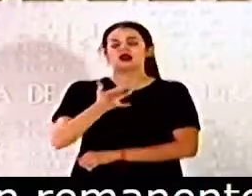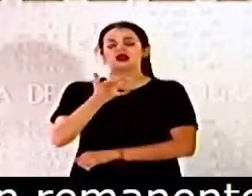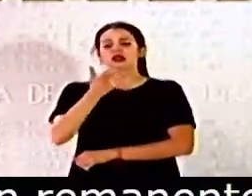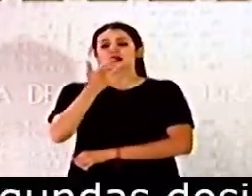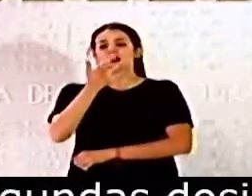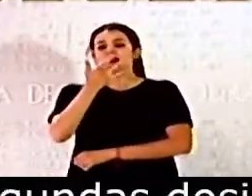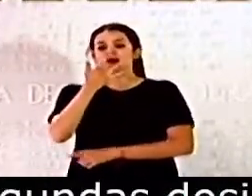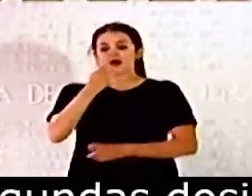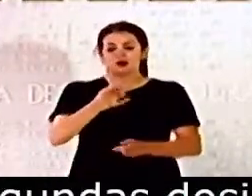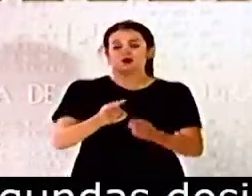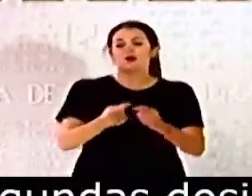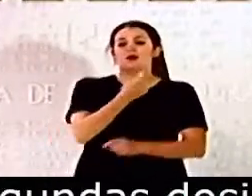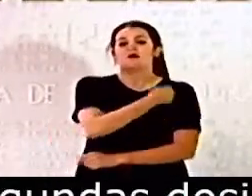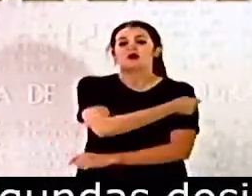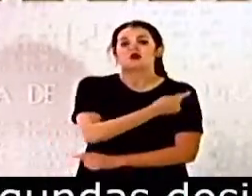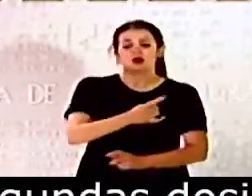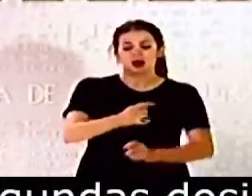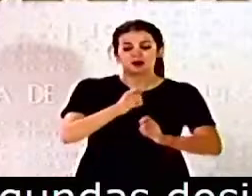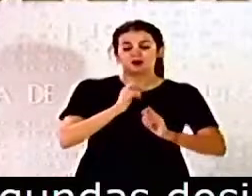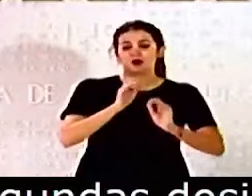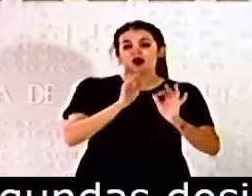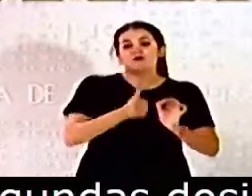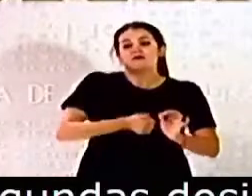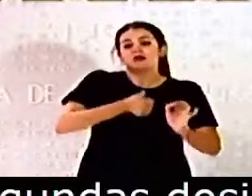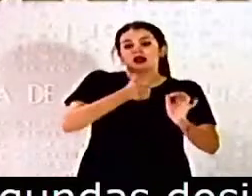caso quedamos vacunas sin poner.